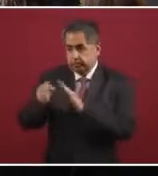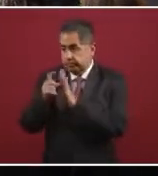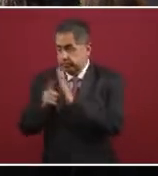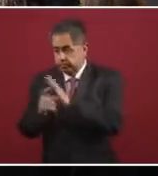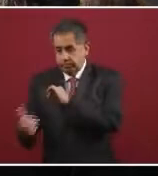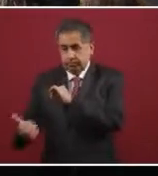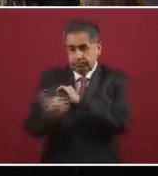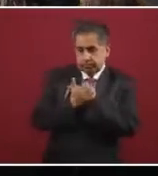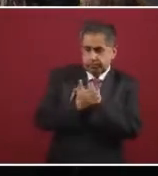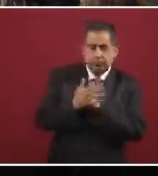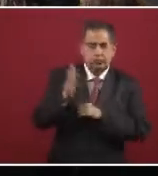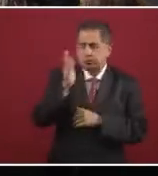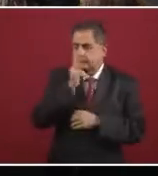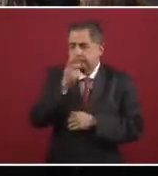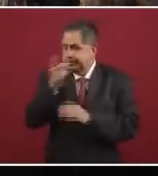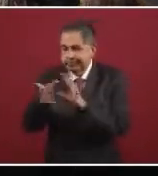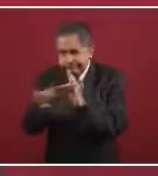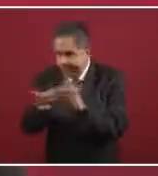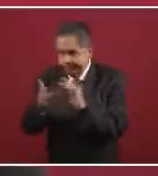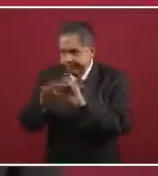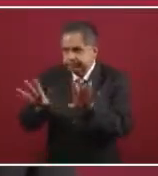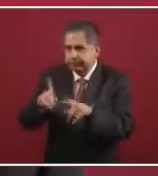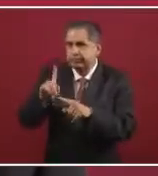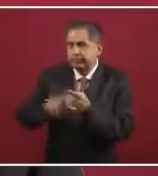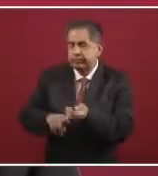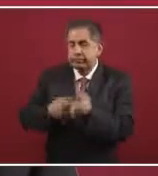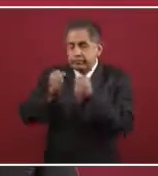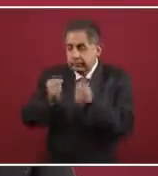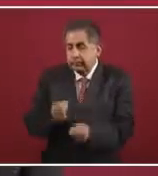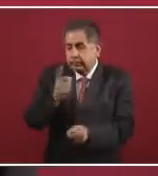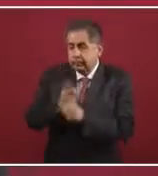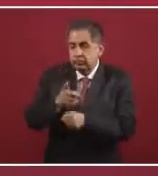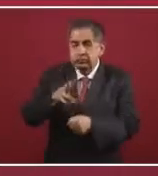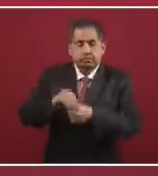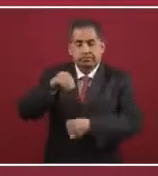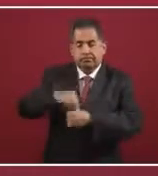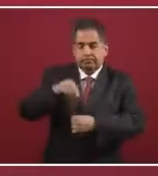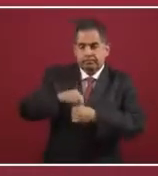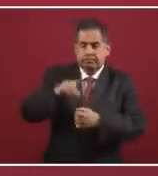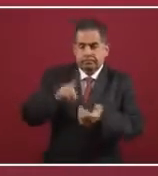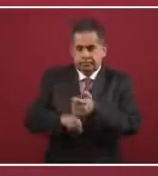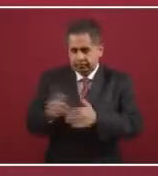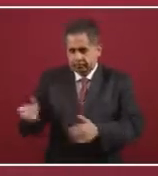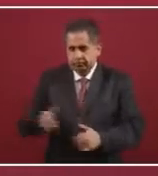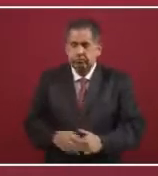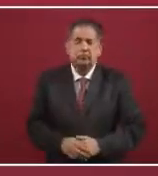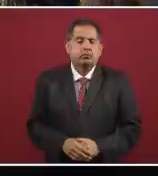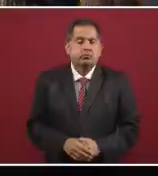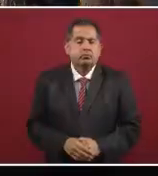más detalles por razones de seguridad, porque precisamente lo que comentaba yo respecto a las sedes diplomáticas. Sí, por favor.